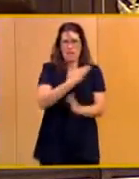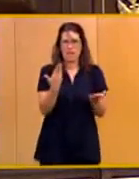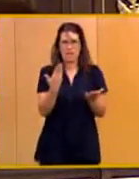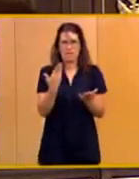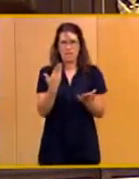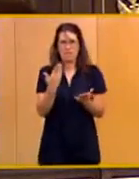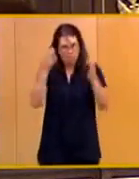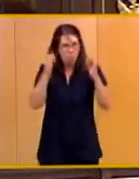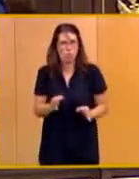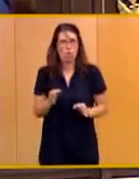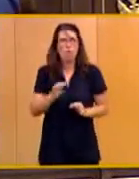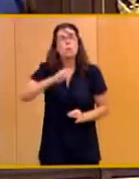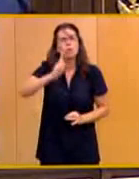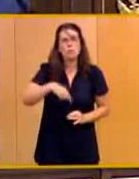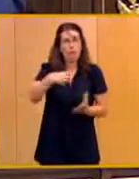también hay certezas,